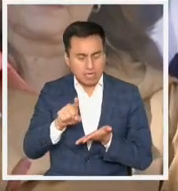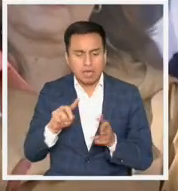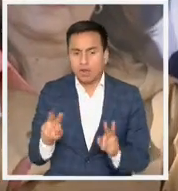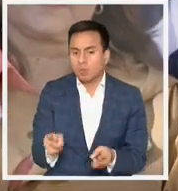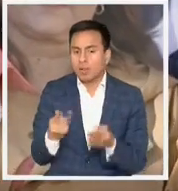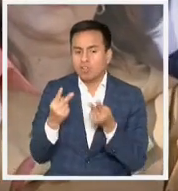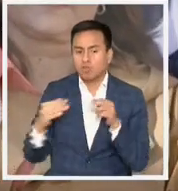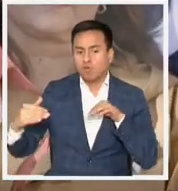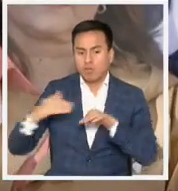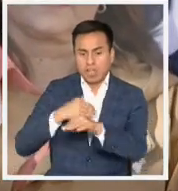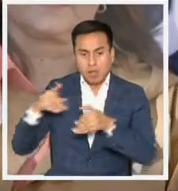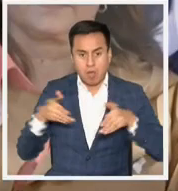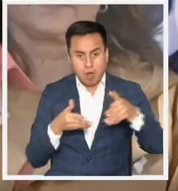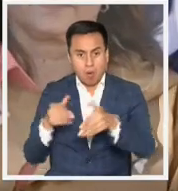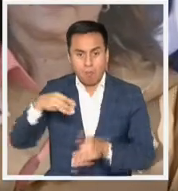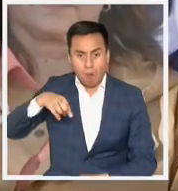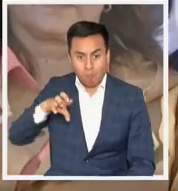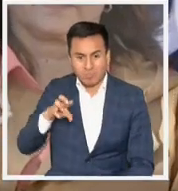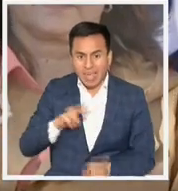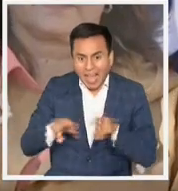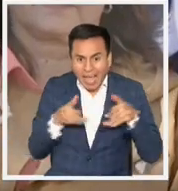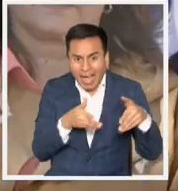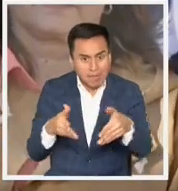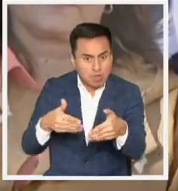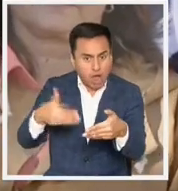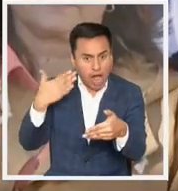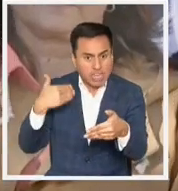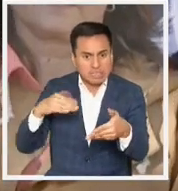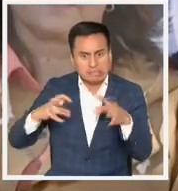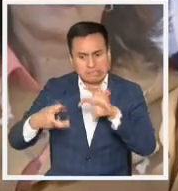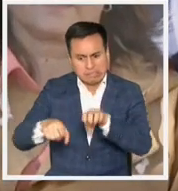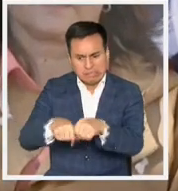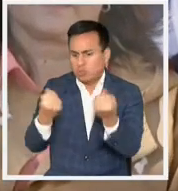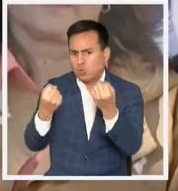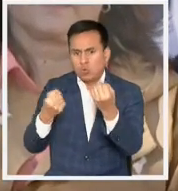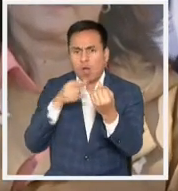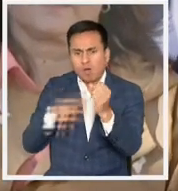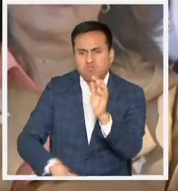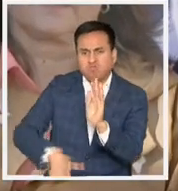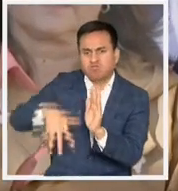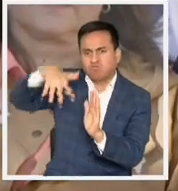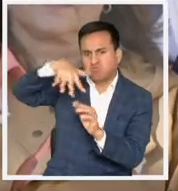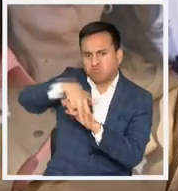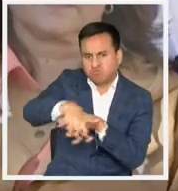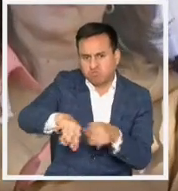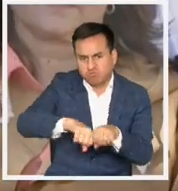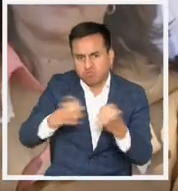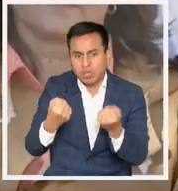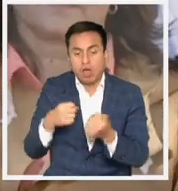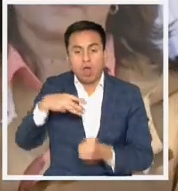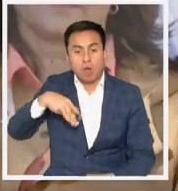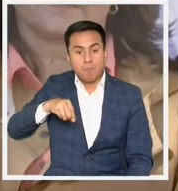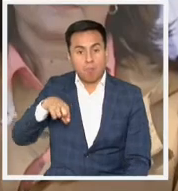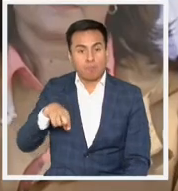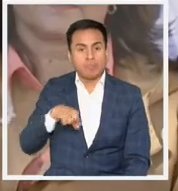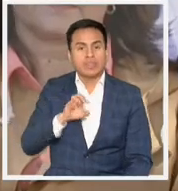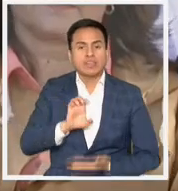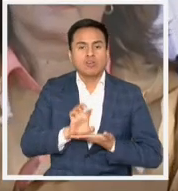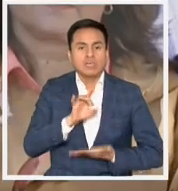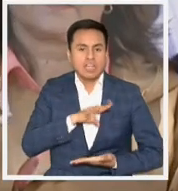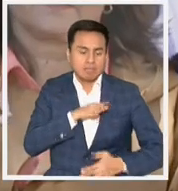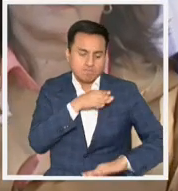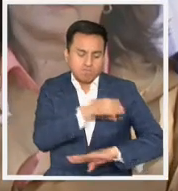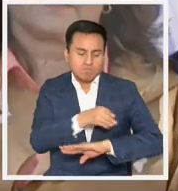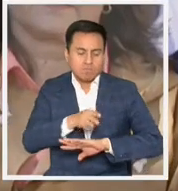de vialidad del MOP caminos que habían sido totalmente destruidos por la crecida del río. El MOP y el Estado chileno está en